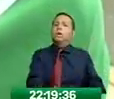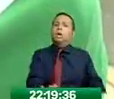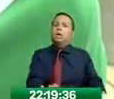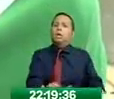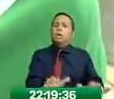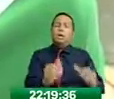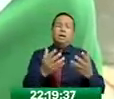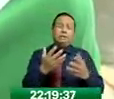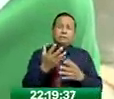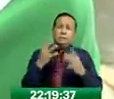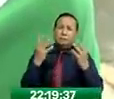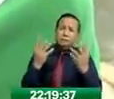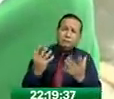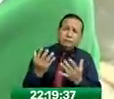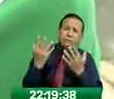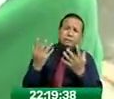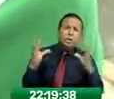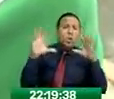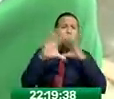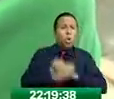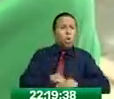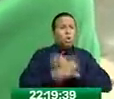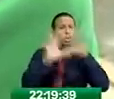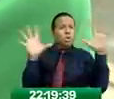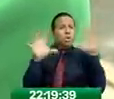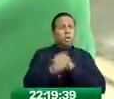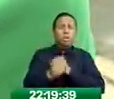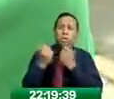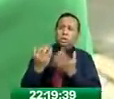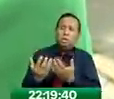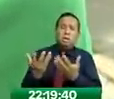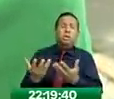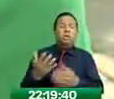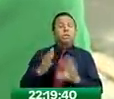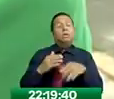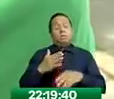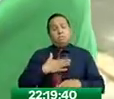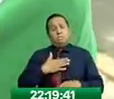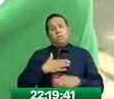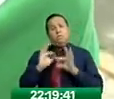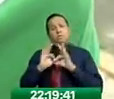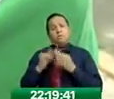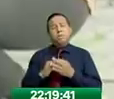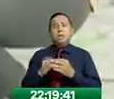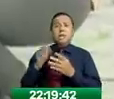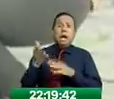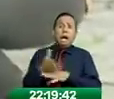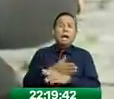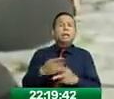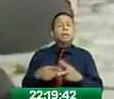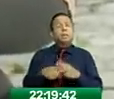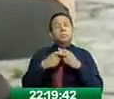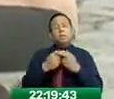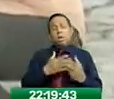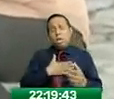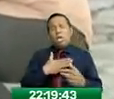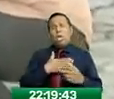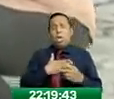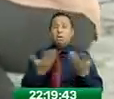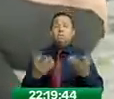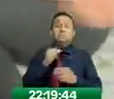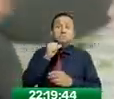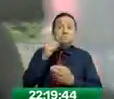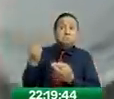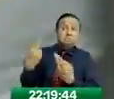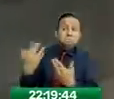respiratoria, entonces es de familiar mío directo, pero todavía no sabemos el estado. Hay otros casos en los que